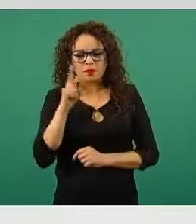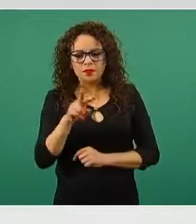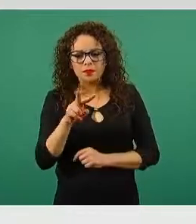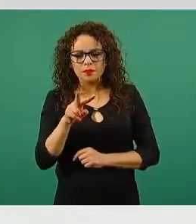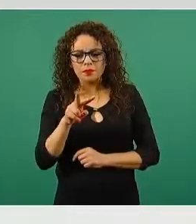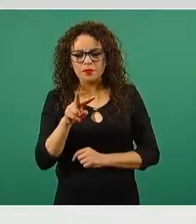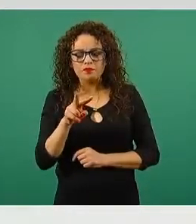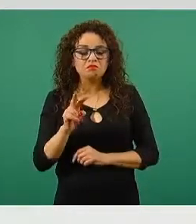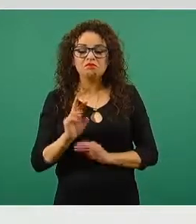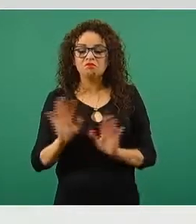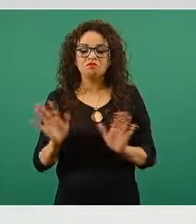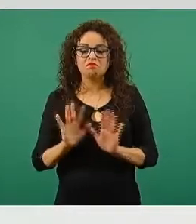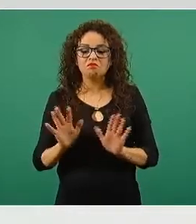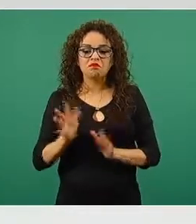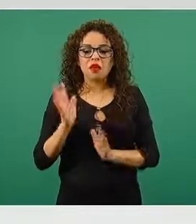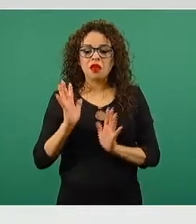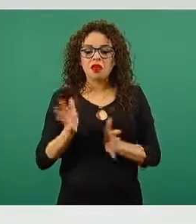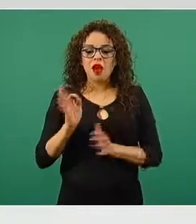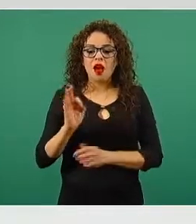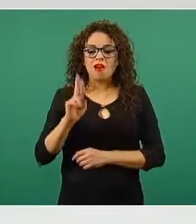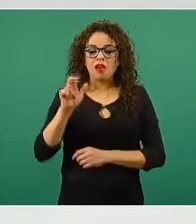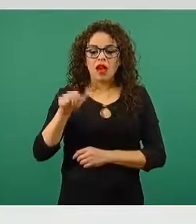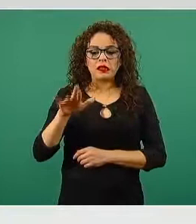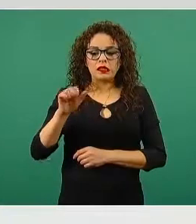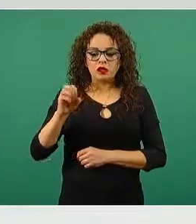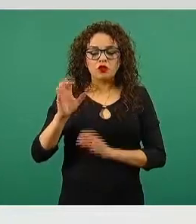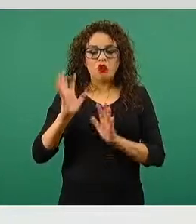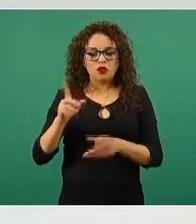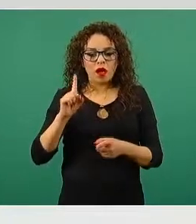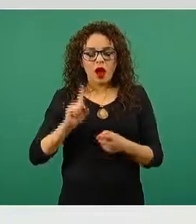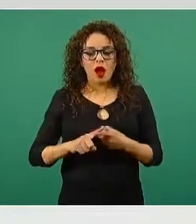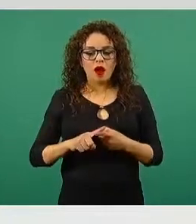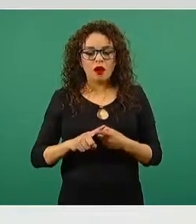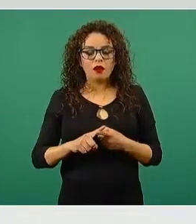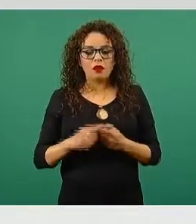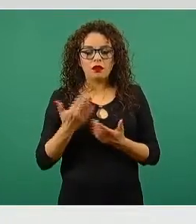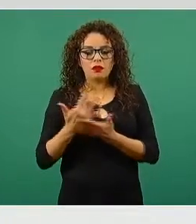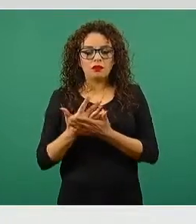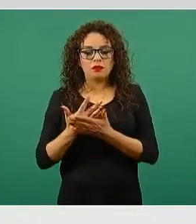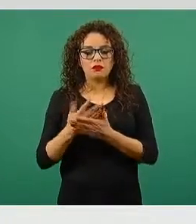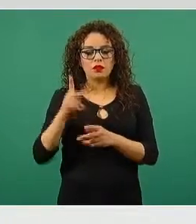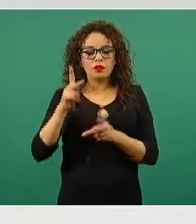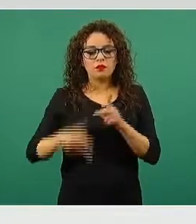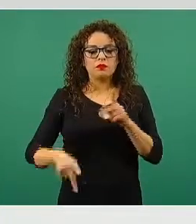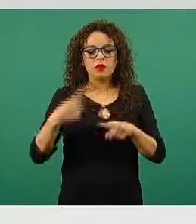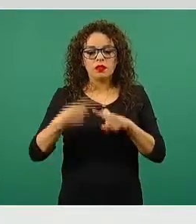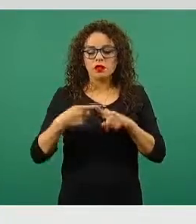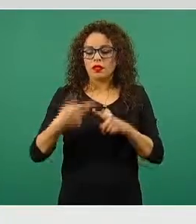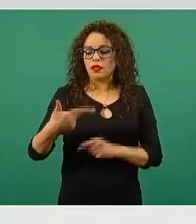No, ya pasó Francisco Mendoza y tengo pendiente a Héctor